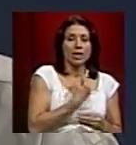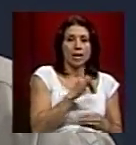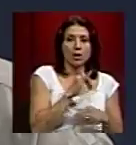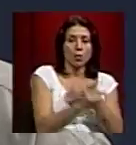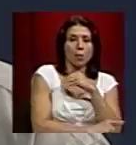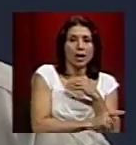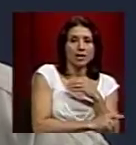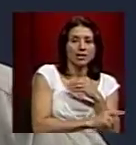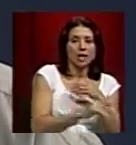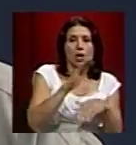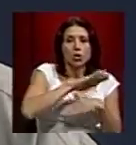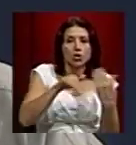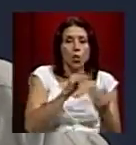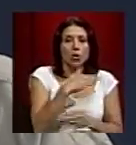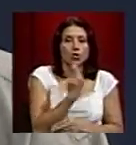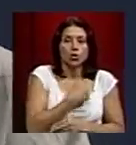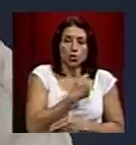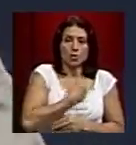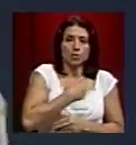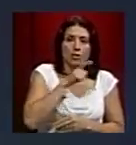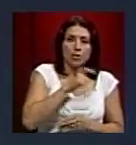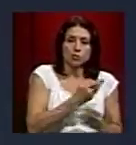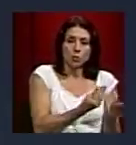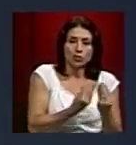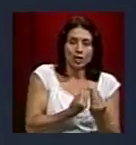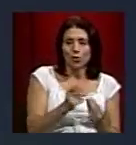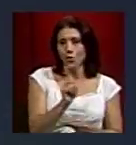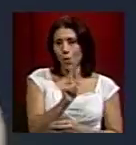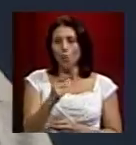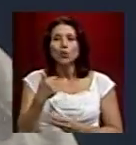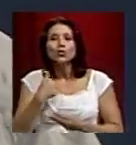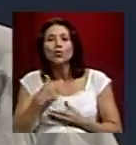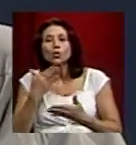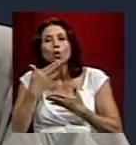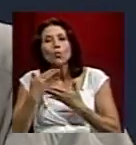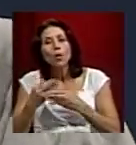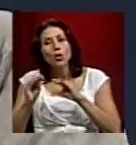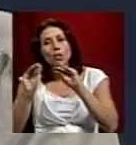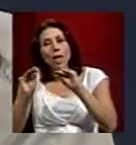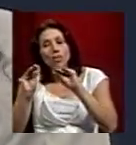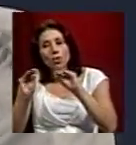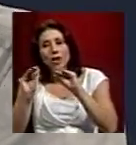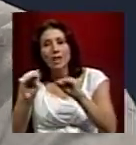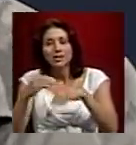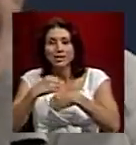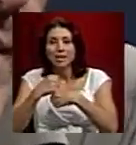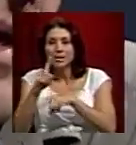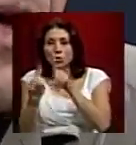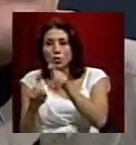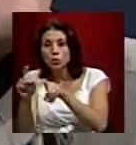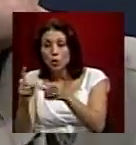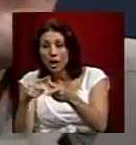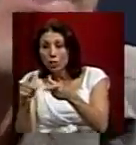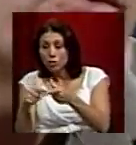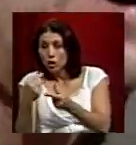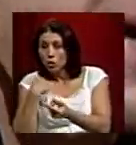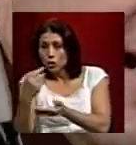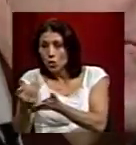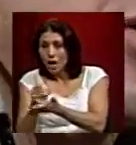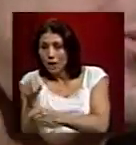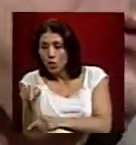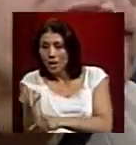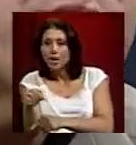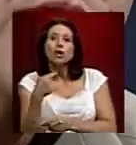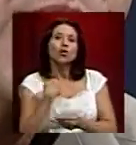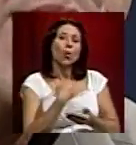tenemos que producir localmente. No, yo soy bueno dando clases y haciendo consultoría, y entonces con lo que gano ahí, le voy a comprar